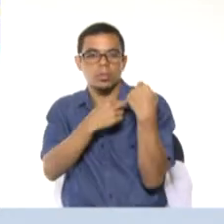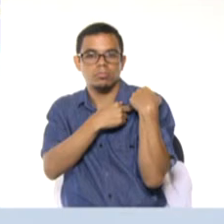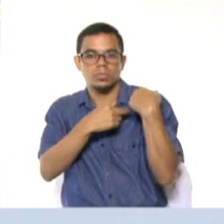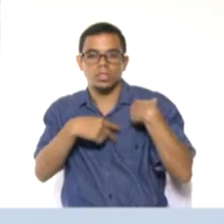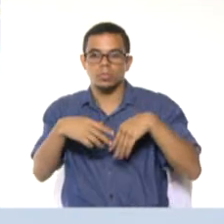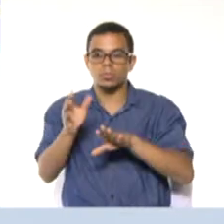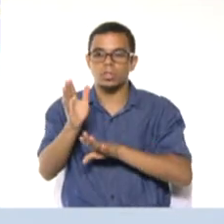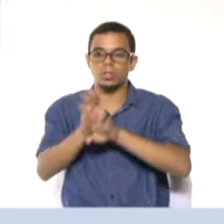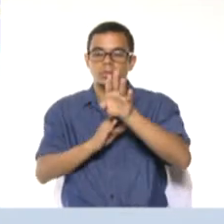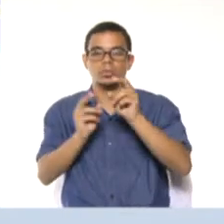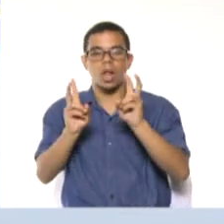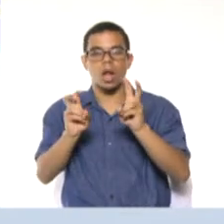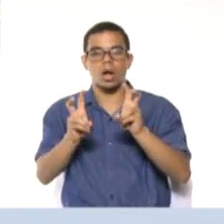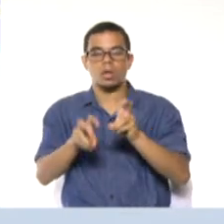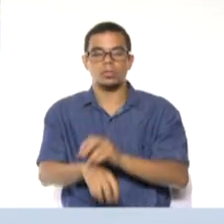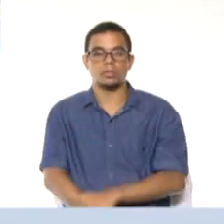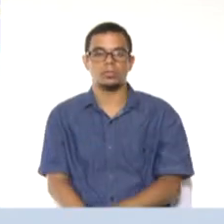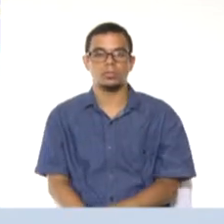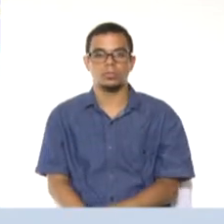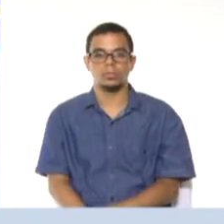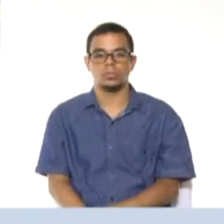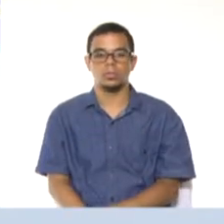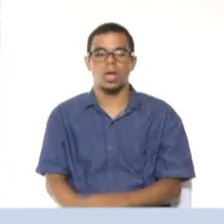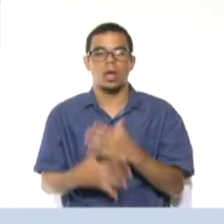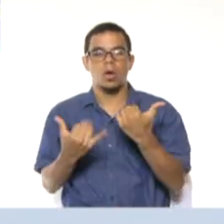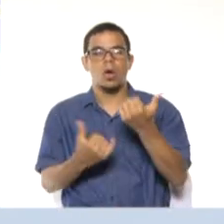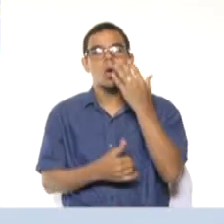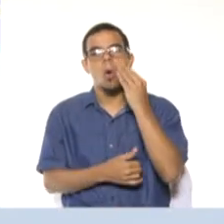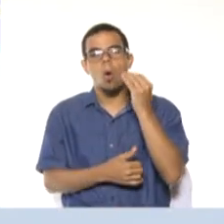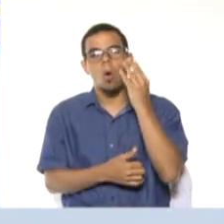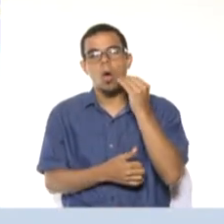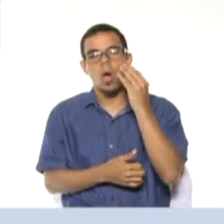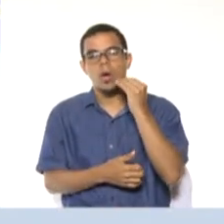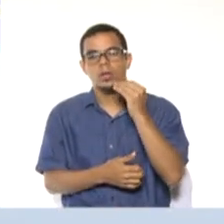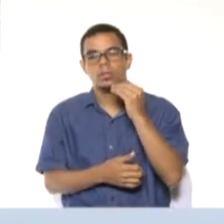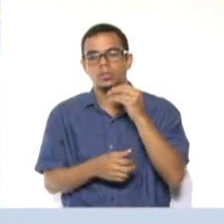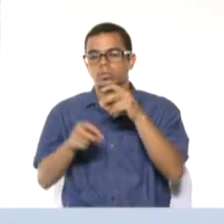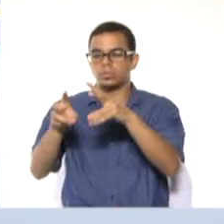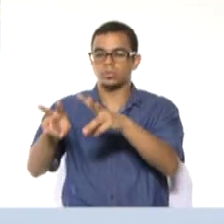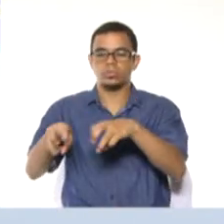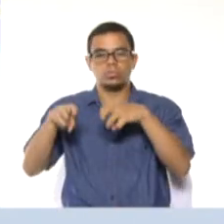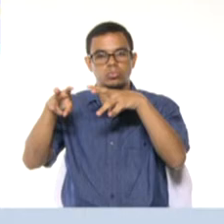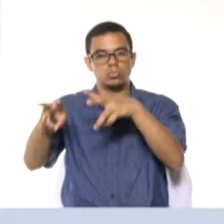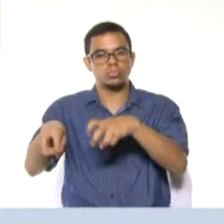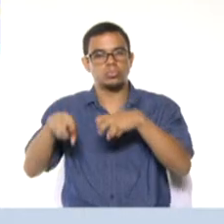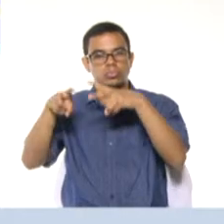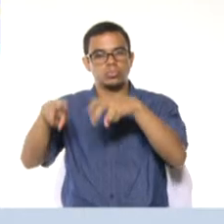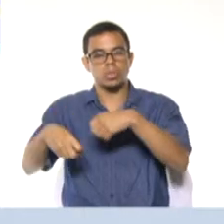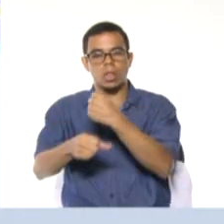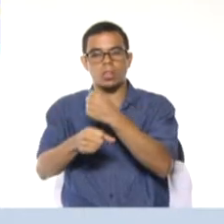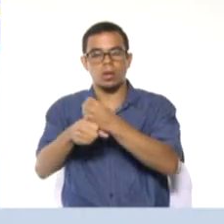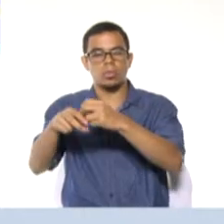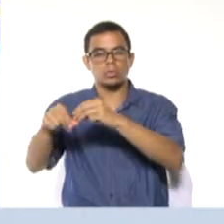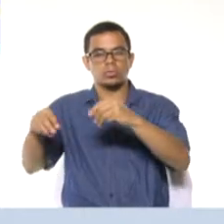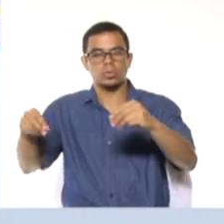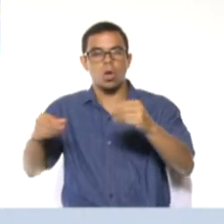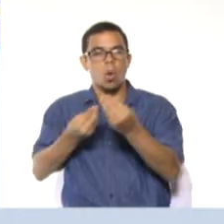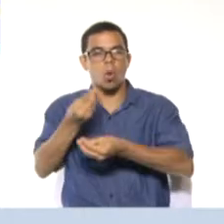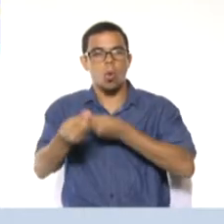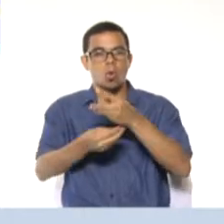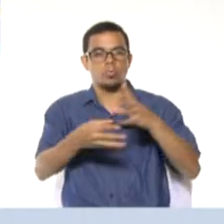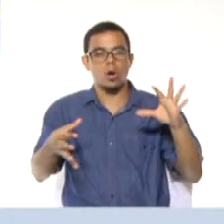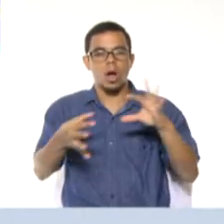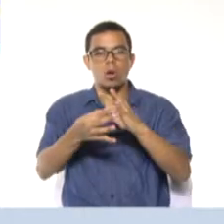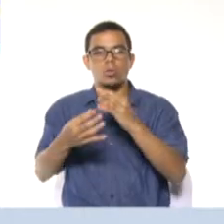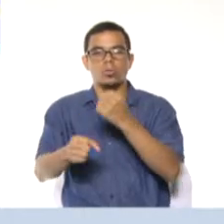especialidades ocupacionales. Ahora bien, ¿qué serán esas experiencias agroecológicas? ¿Cómo pueden desarrollarse dentro de